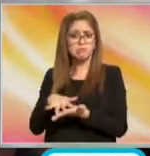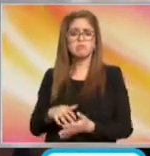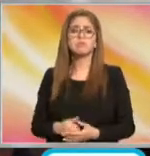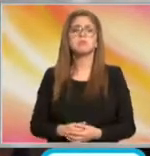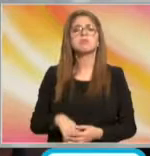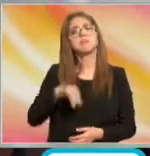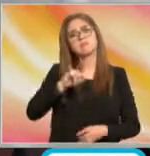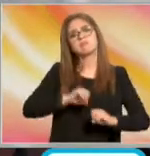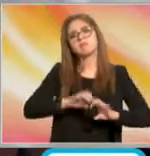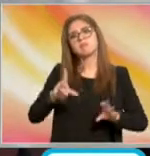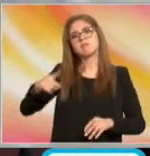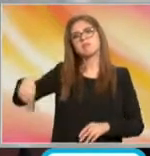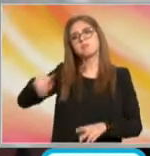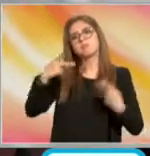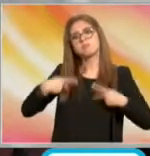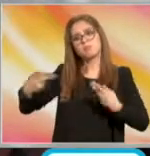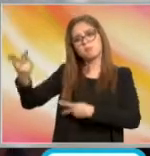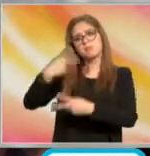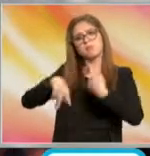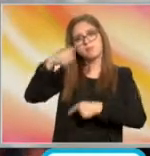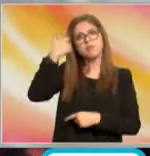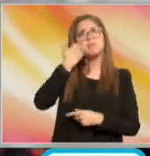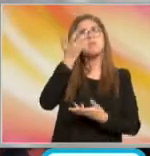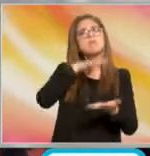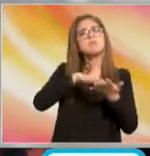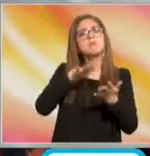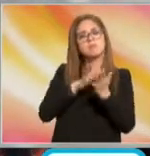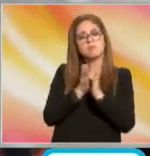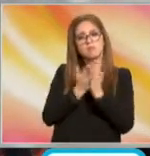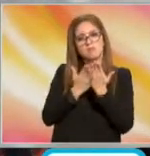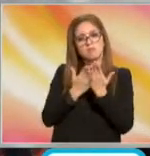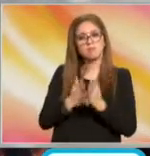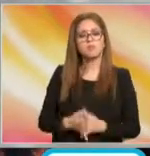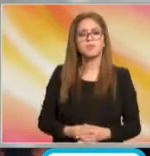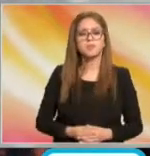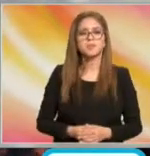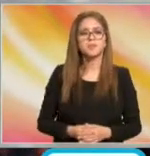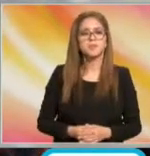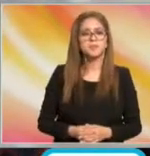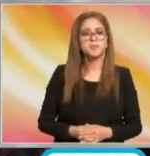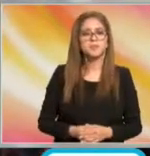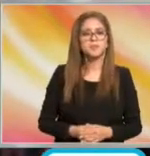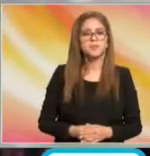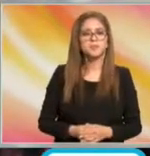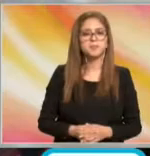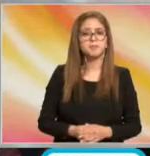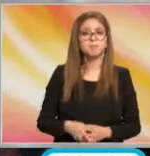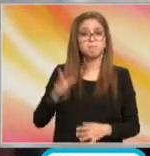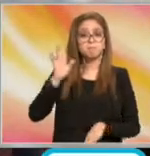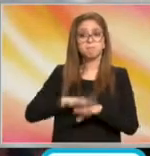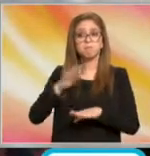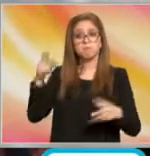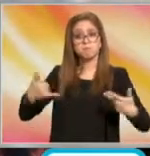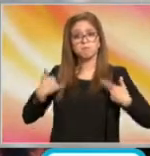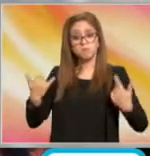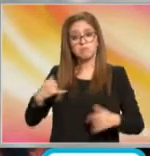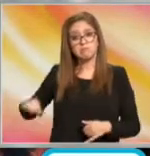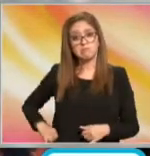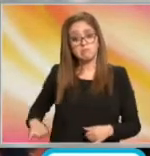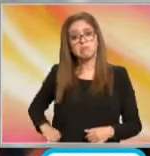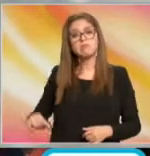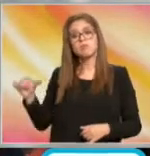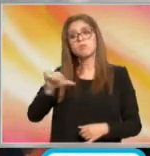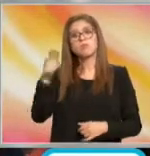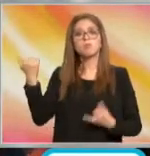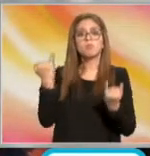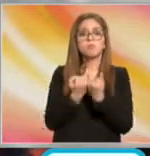más buscados aquí. Los jóvenes. Por los jóvenes y la gente adulta, ¿no? Que quiere